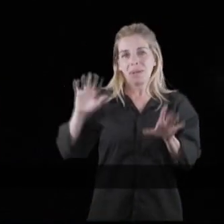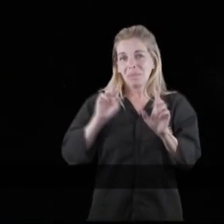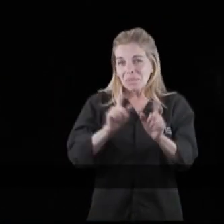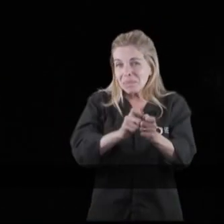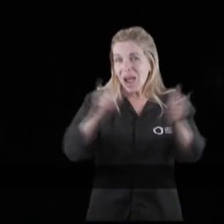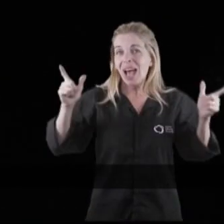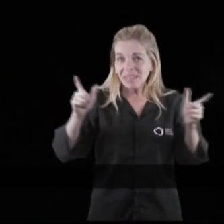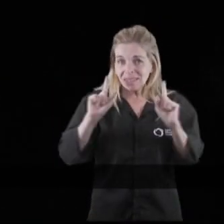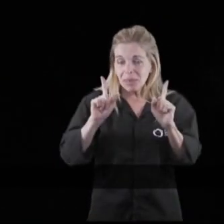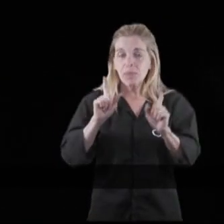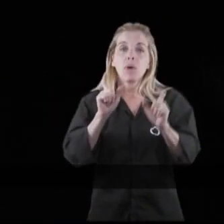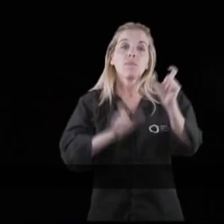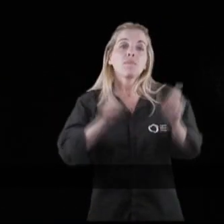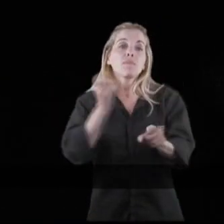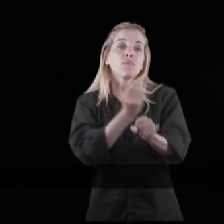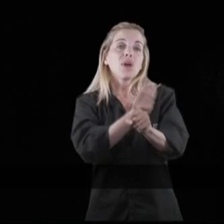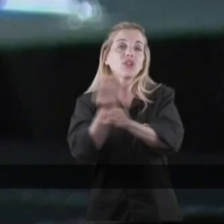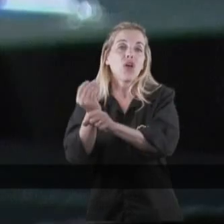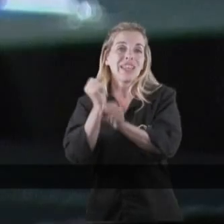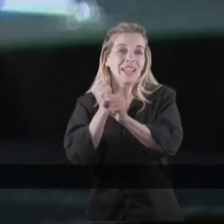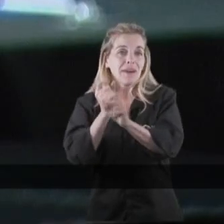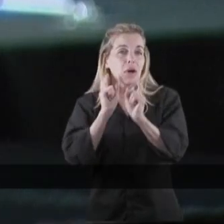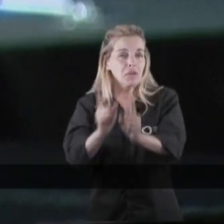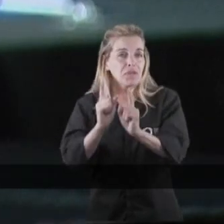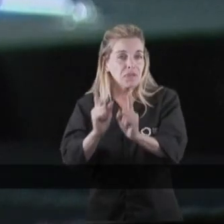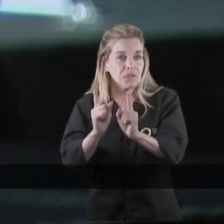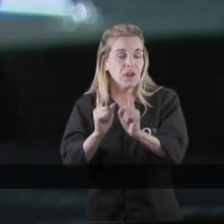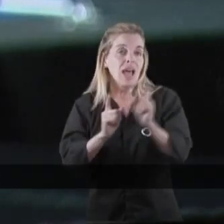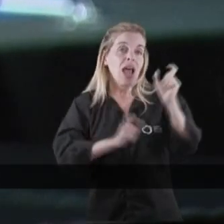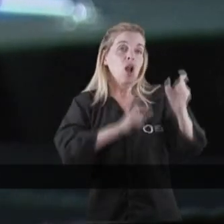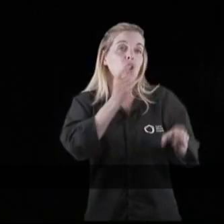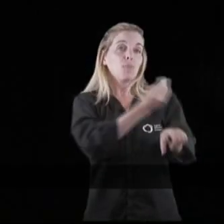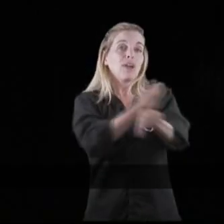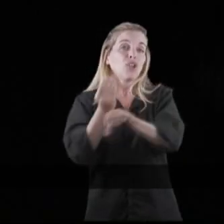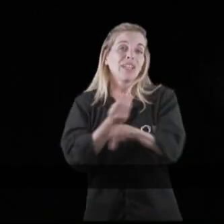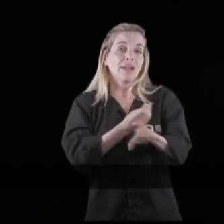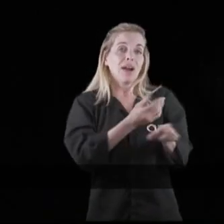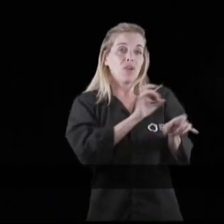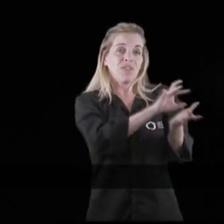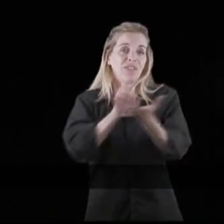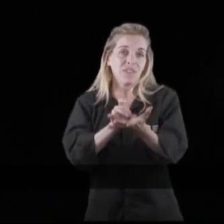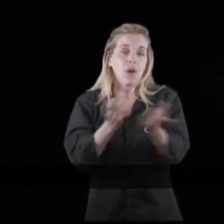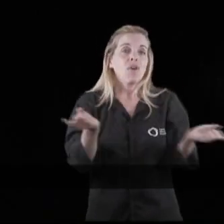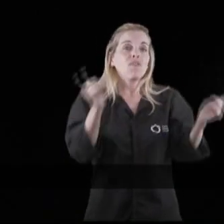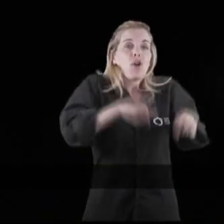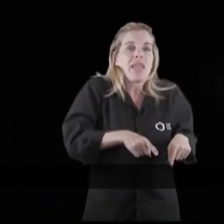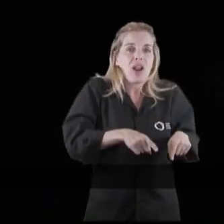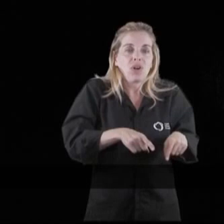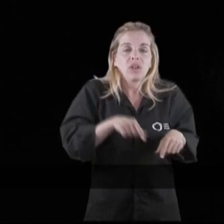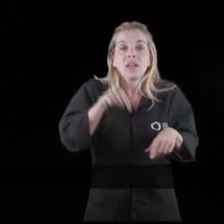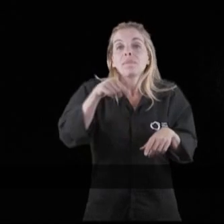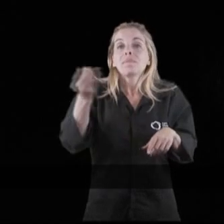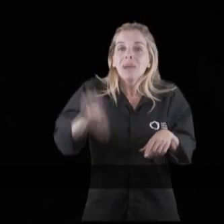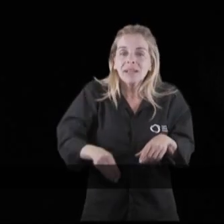Mantuvimos los puestos de trabajo, repusimos los que se cayeron y aumentamos el número de empleos